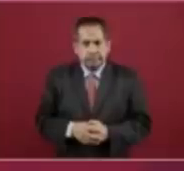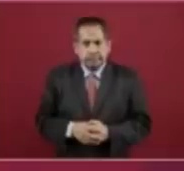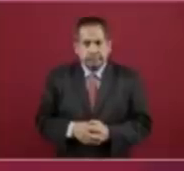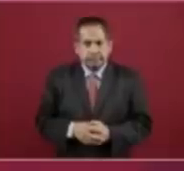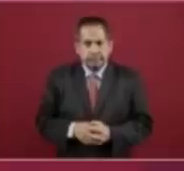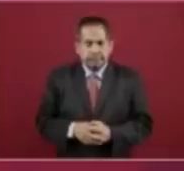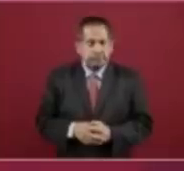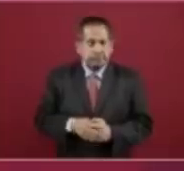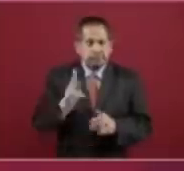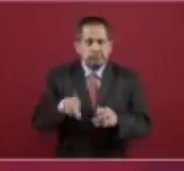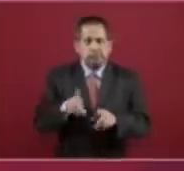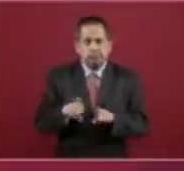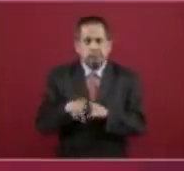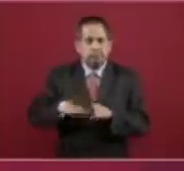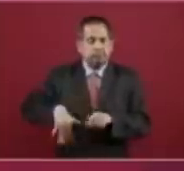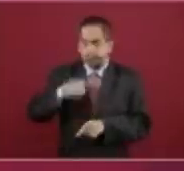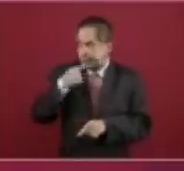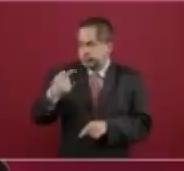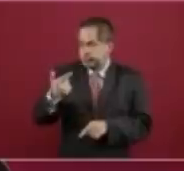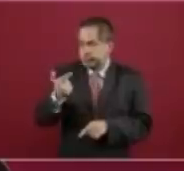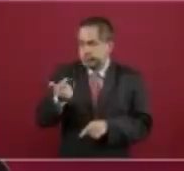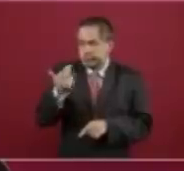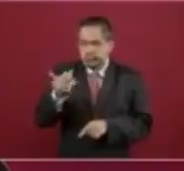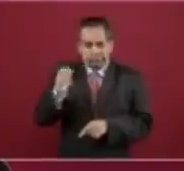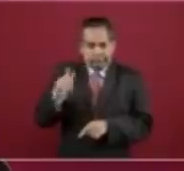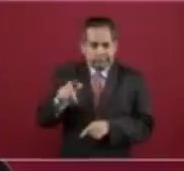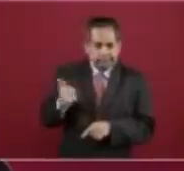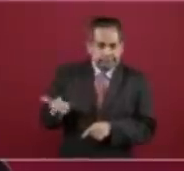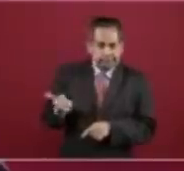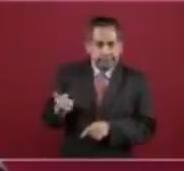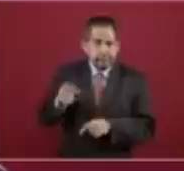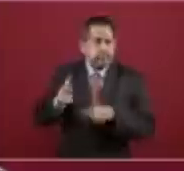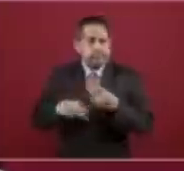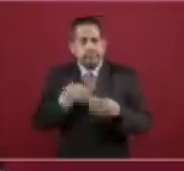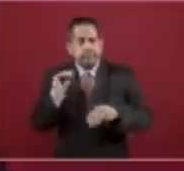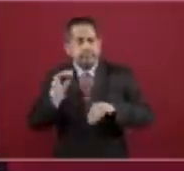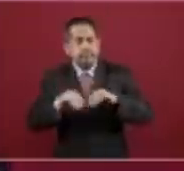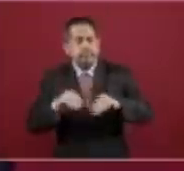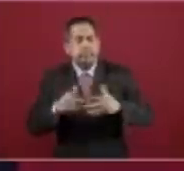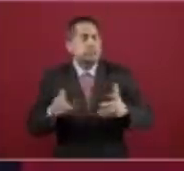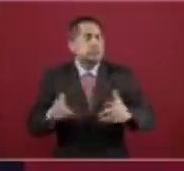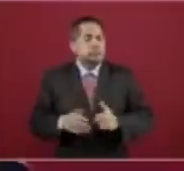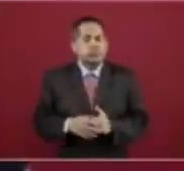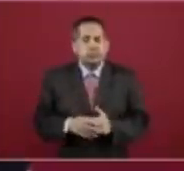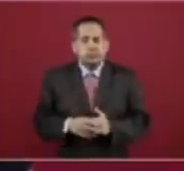Como aquí lo mencionó Gabriel, se va